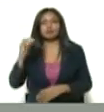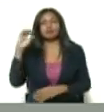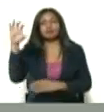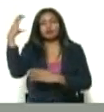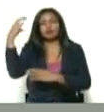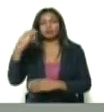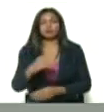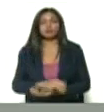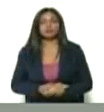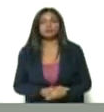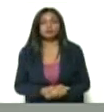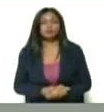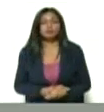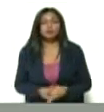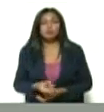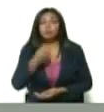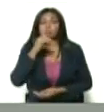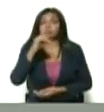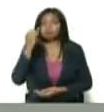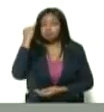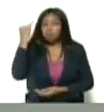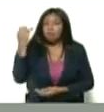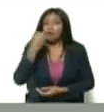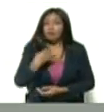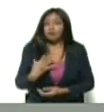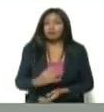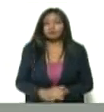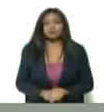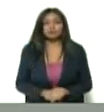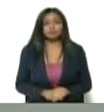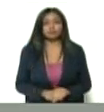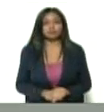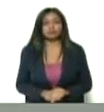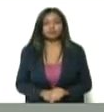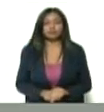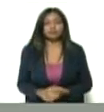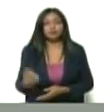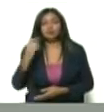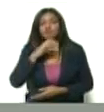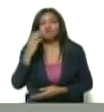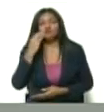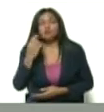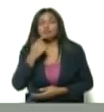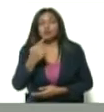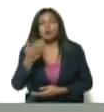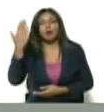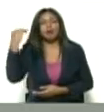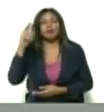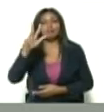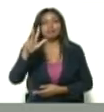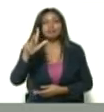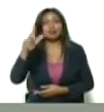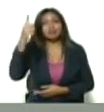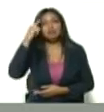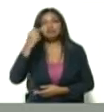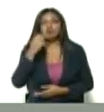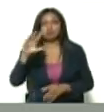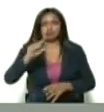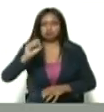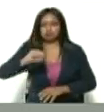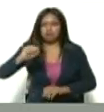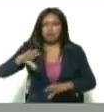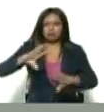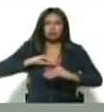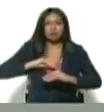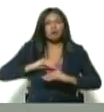Bueno, es una buena idea, fíjate. Iván Duque había dicho hace 3 días que sí aceptaba las máquinas que yo iba a